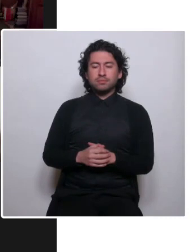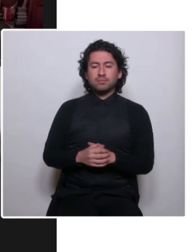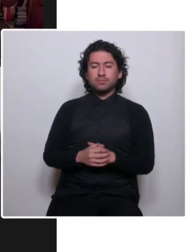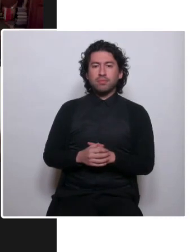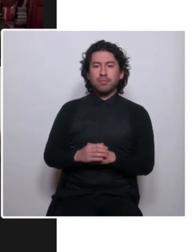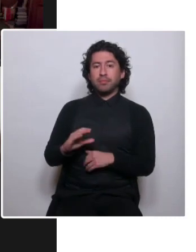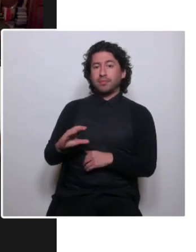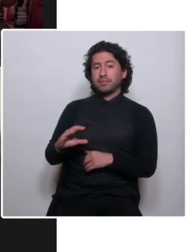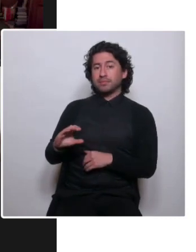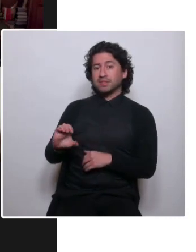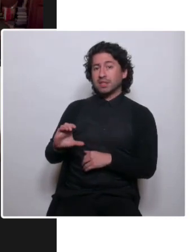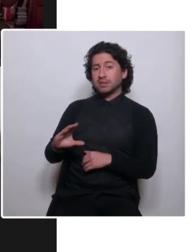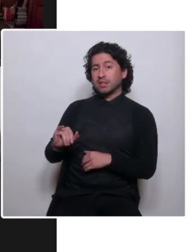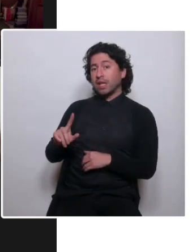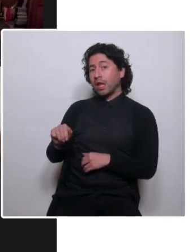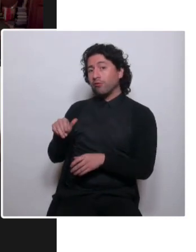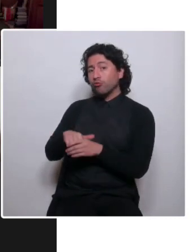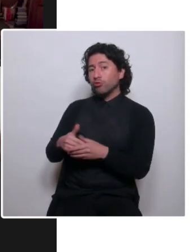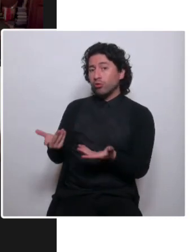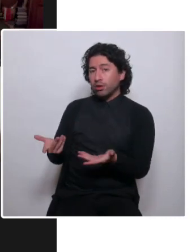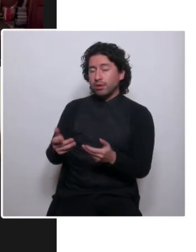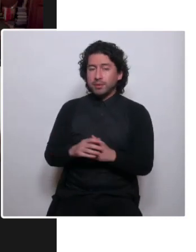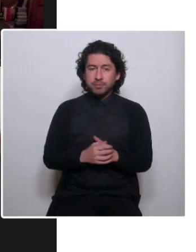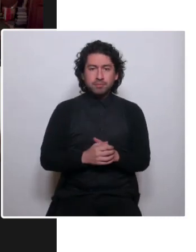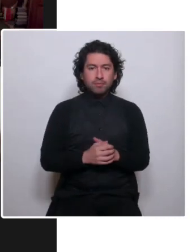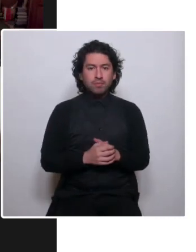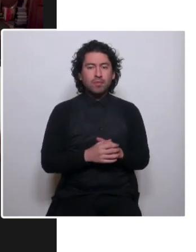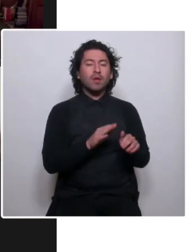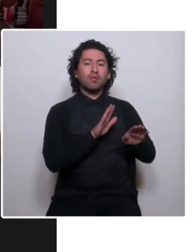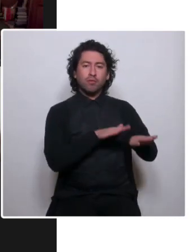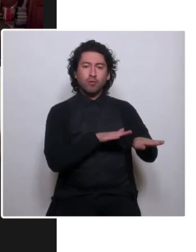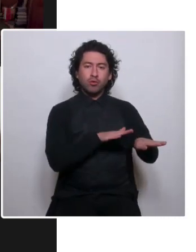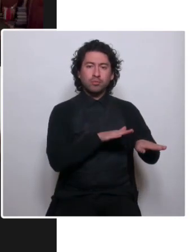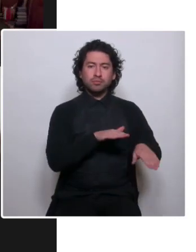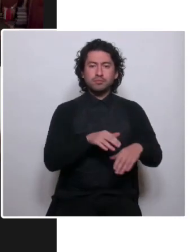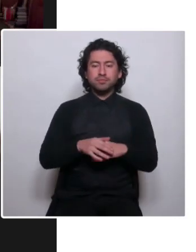Convencional Cecilia Uvilla, ¿cómo vota? A favor.